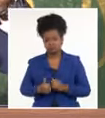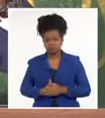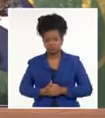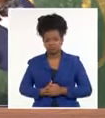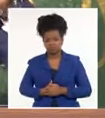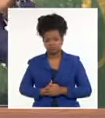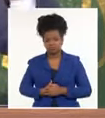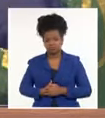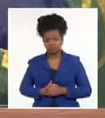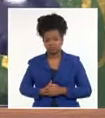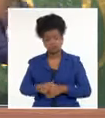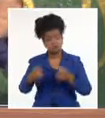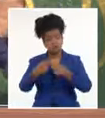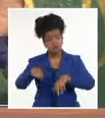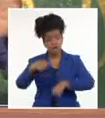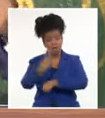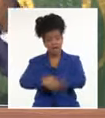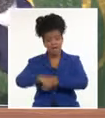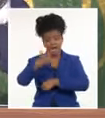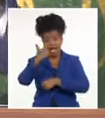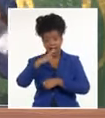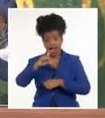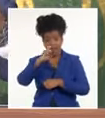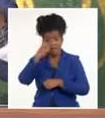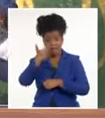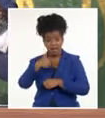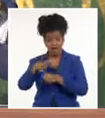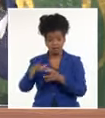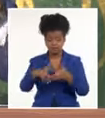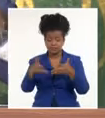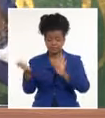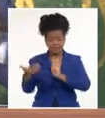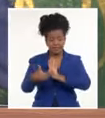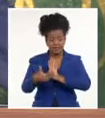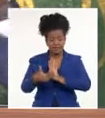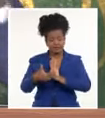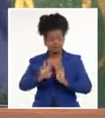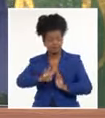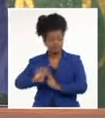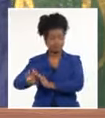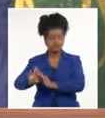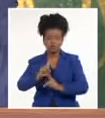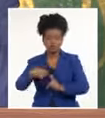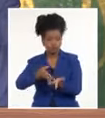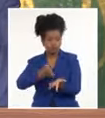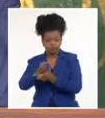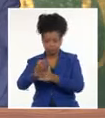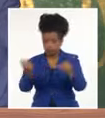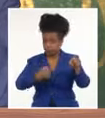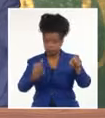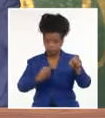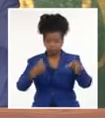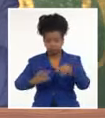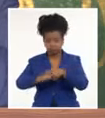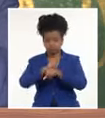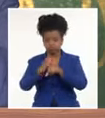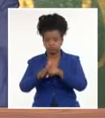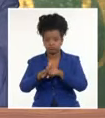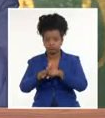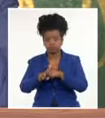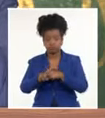del ALBA han estado entre los mejores en la administración de la pandemia en nuestra región. Creo que eso es digno